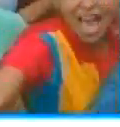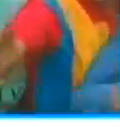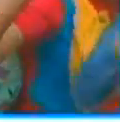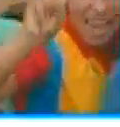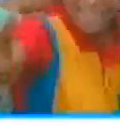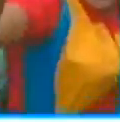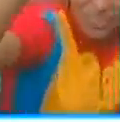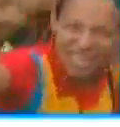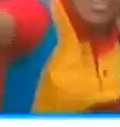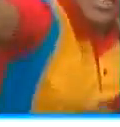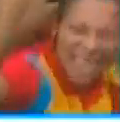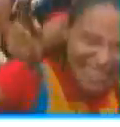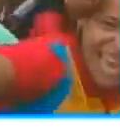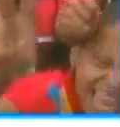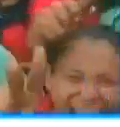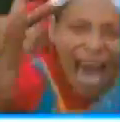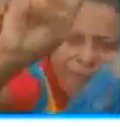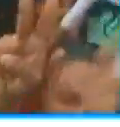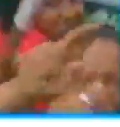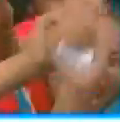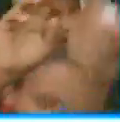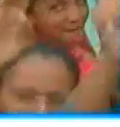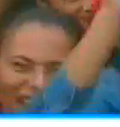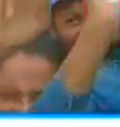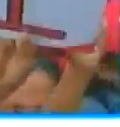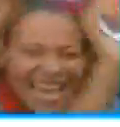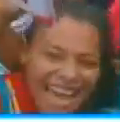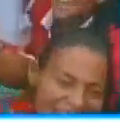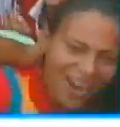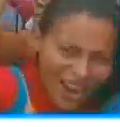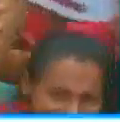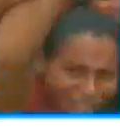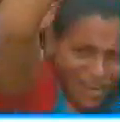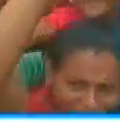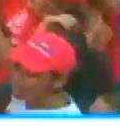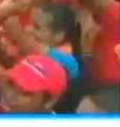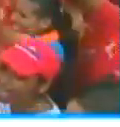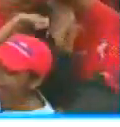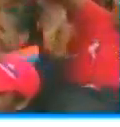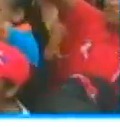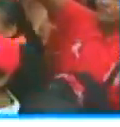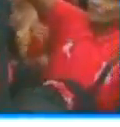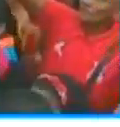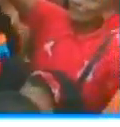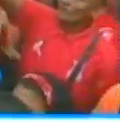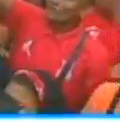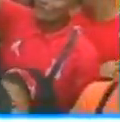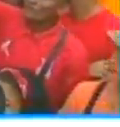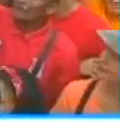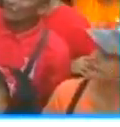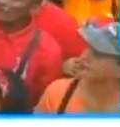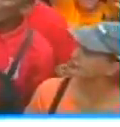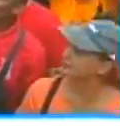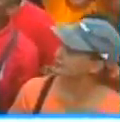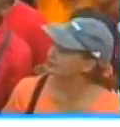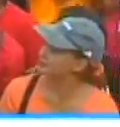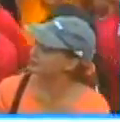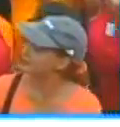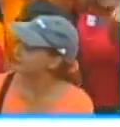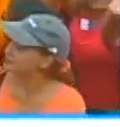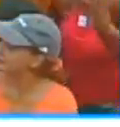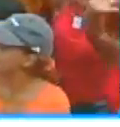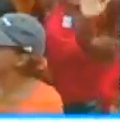La paz, expresión del diálogo, y todo el que quiera en Venezuela